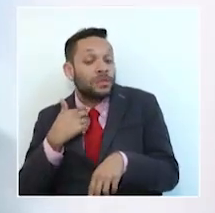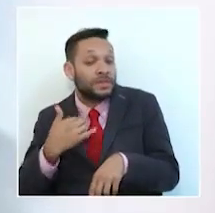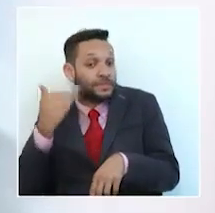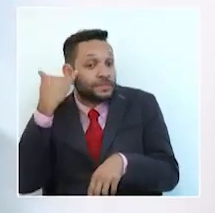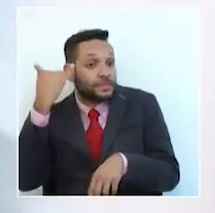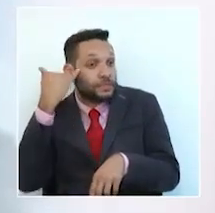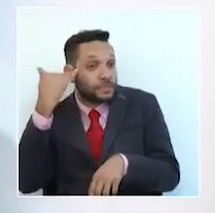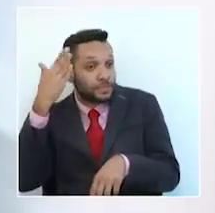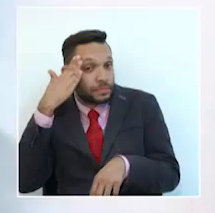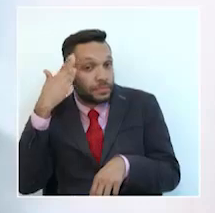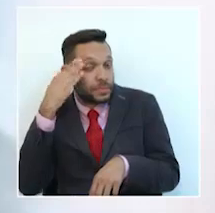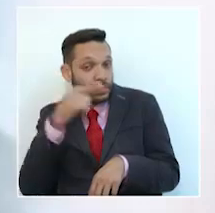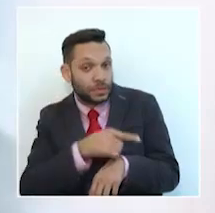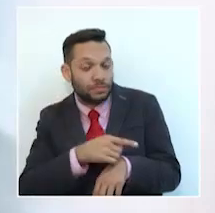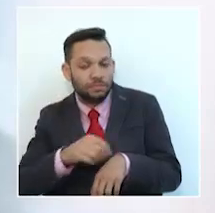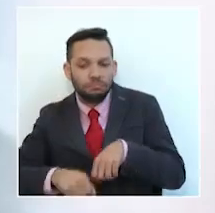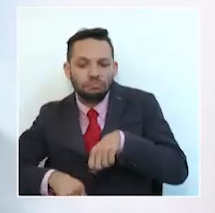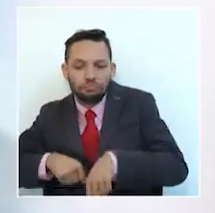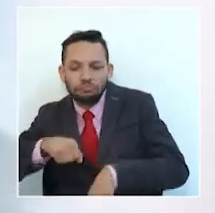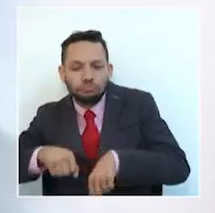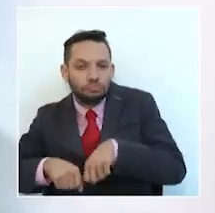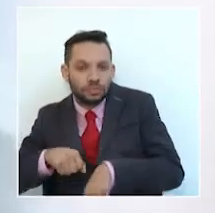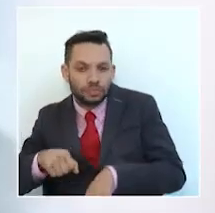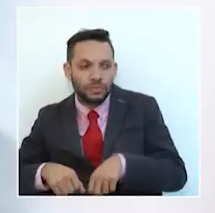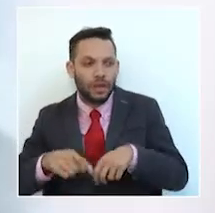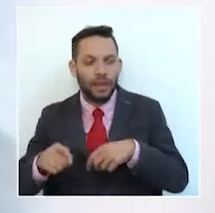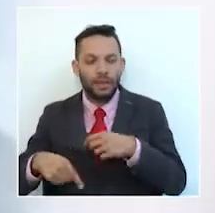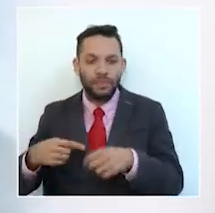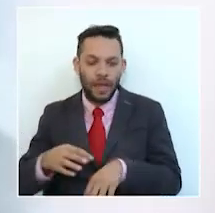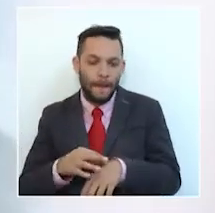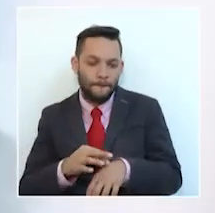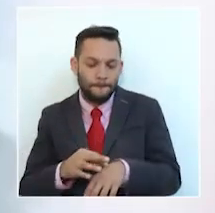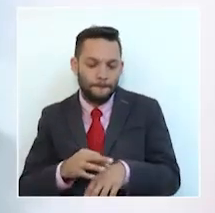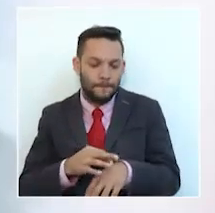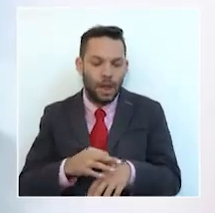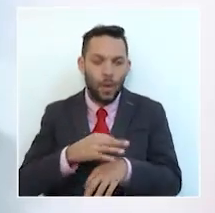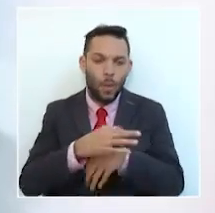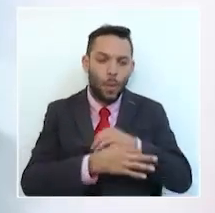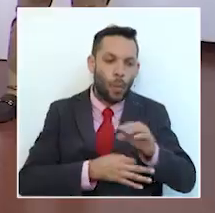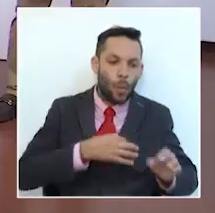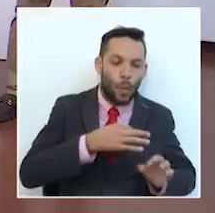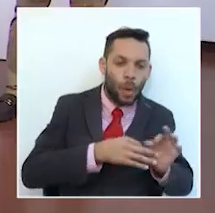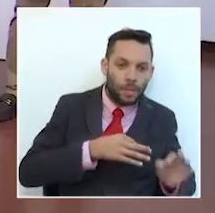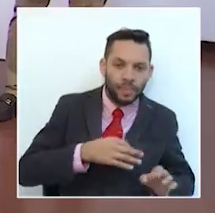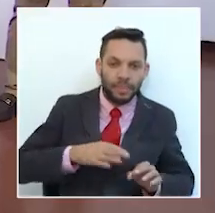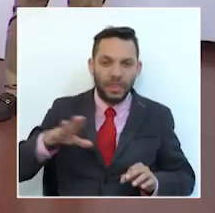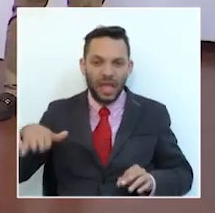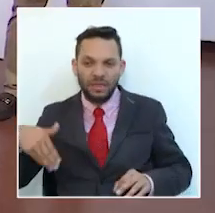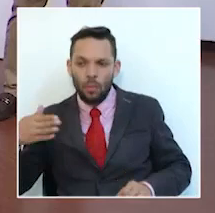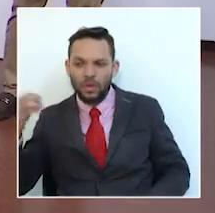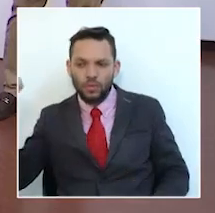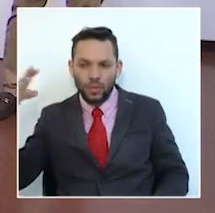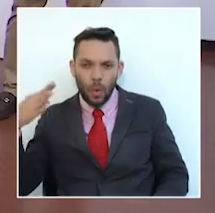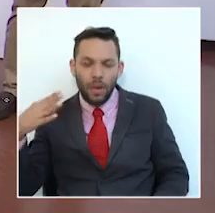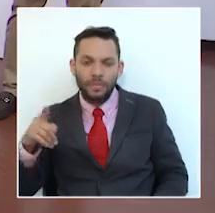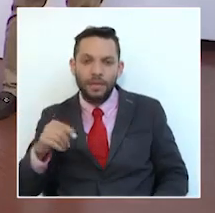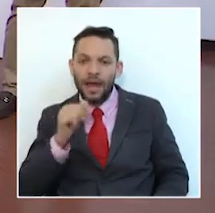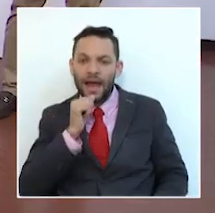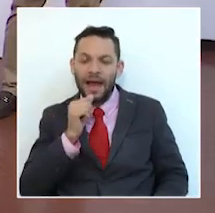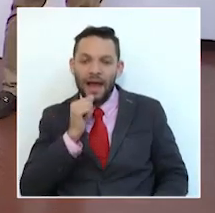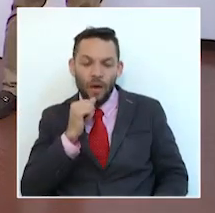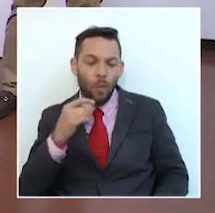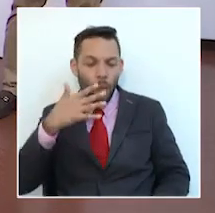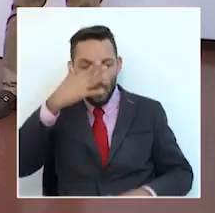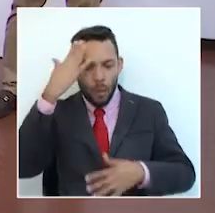se utilizan el barro para proteger la piel y luego se secan al sol y luego se vuelven a meter en el agua